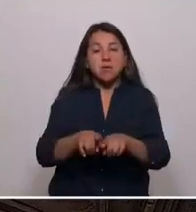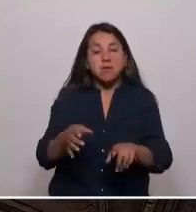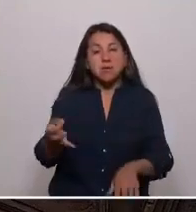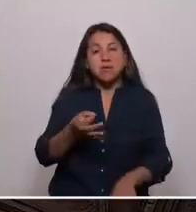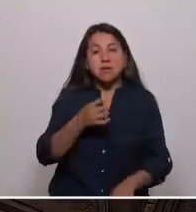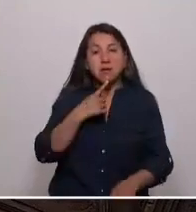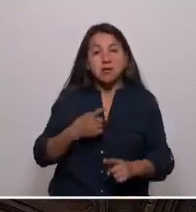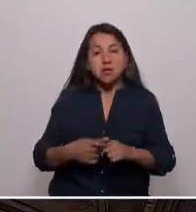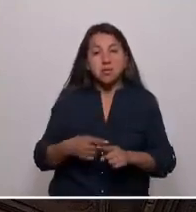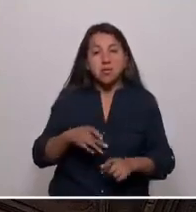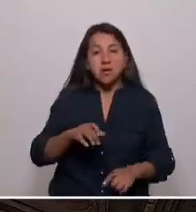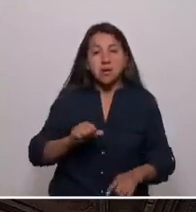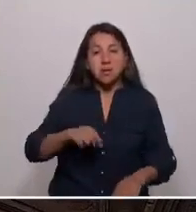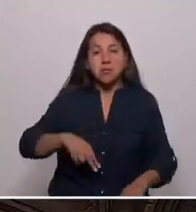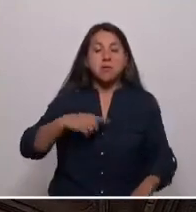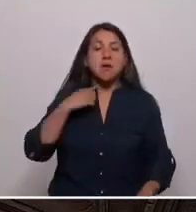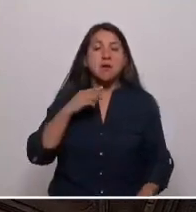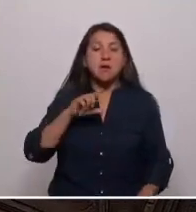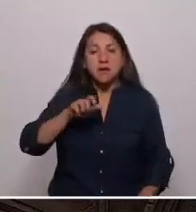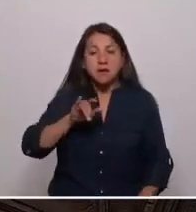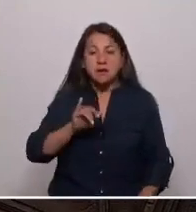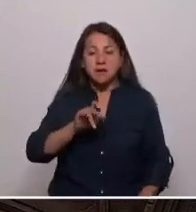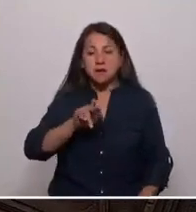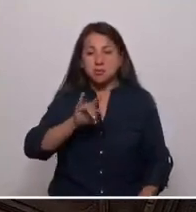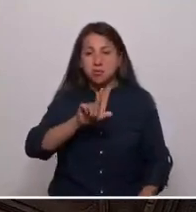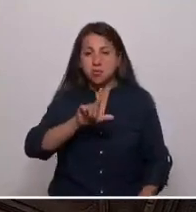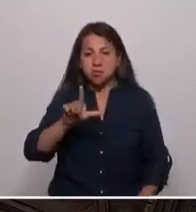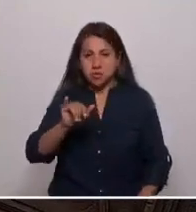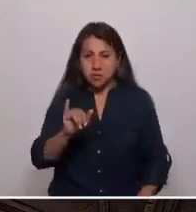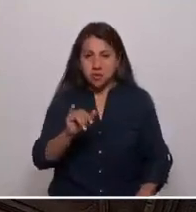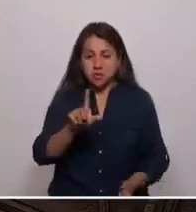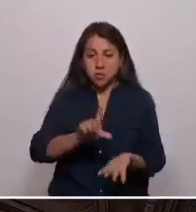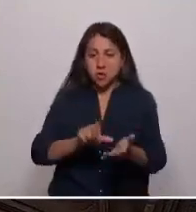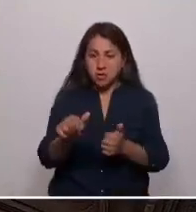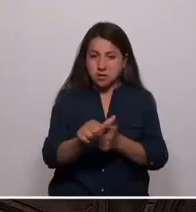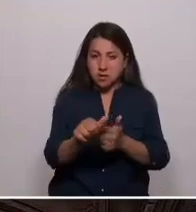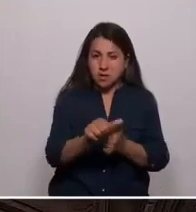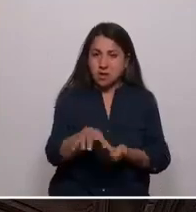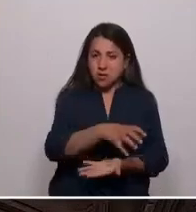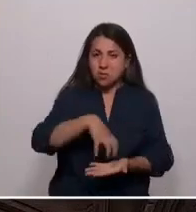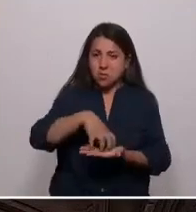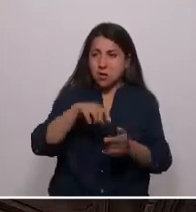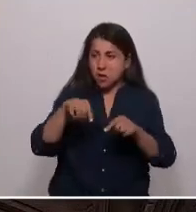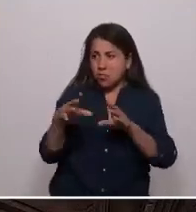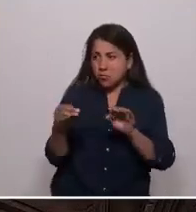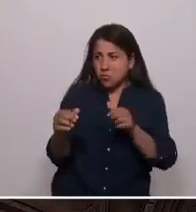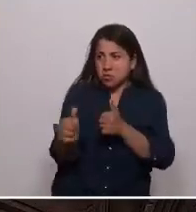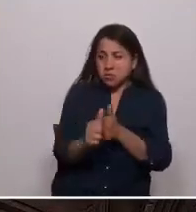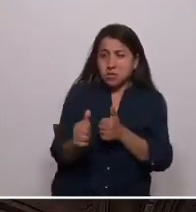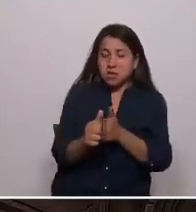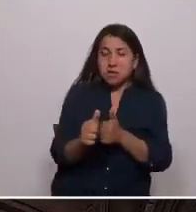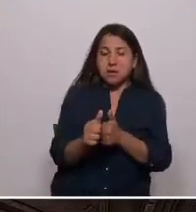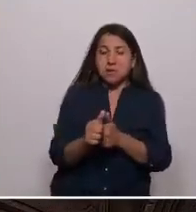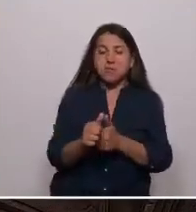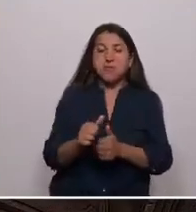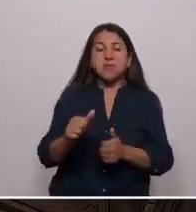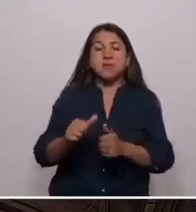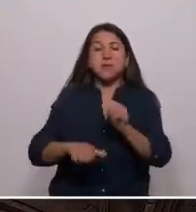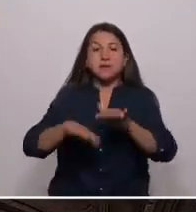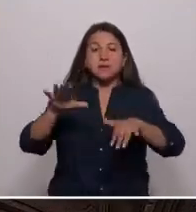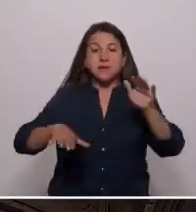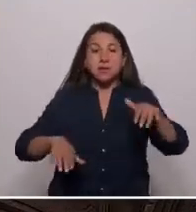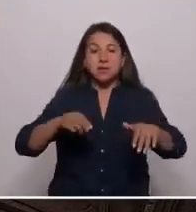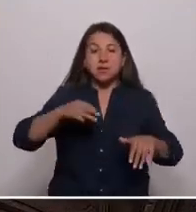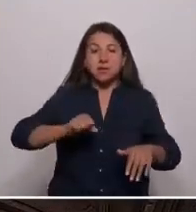de Panguipulli, un lugar cercano a esta comuna. Y aquí muy cerca, en el Cerro Manquehue, la